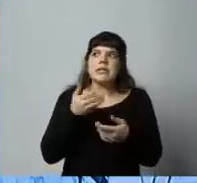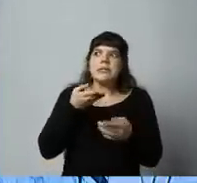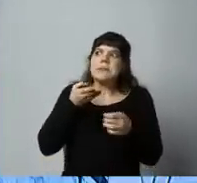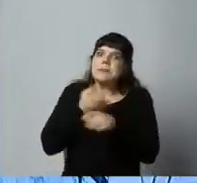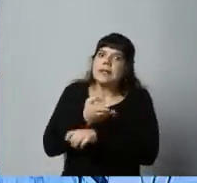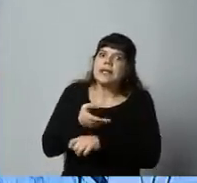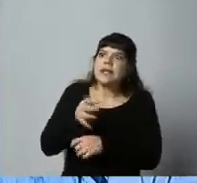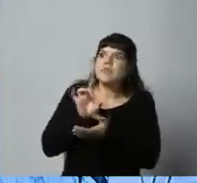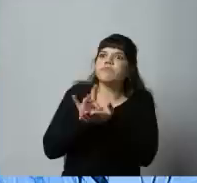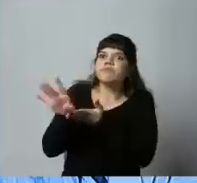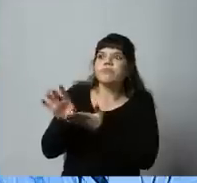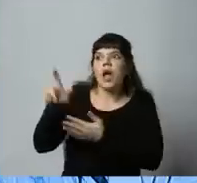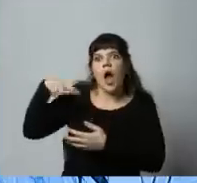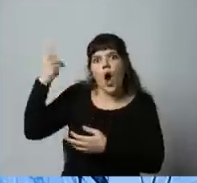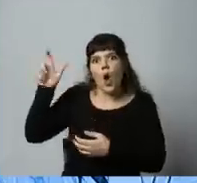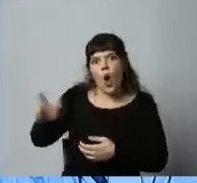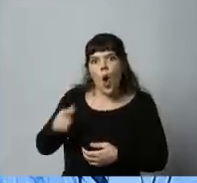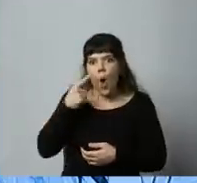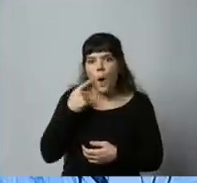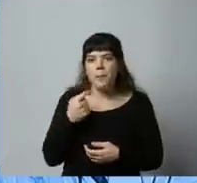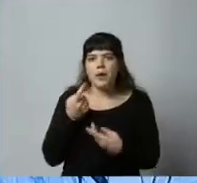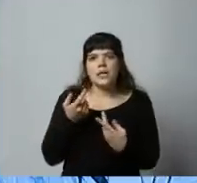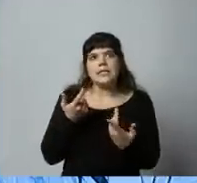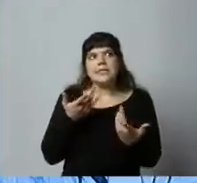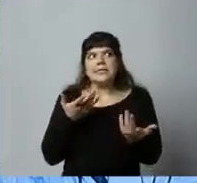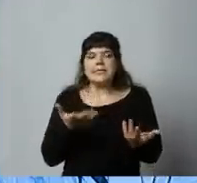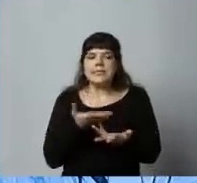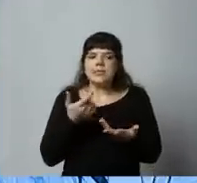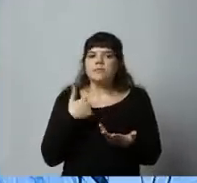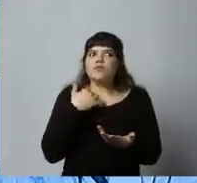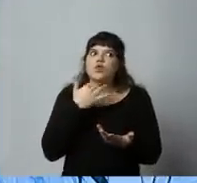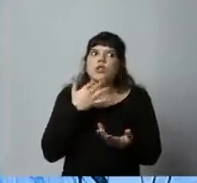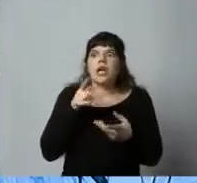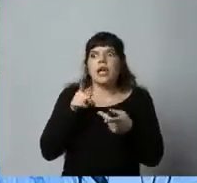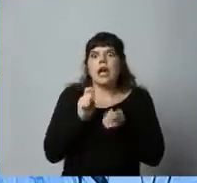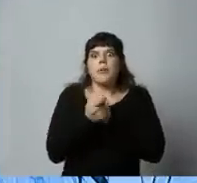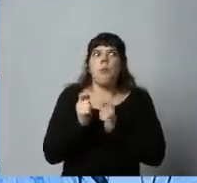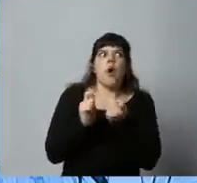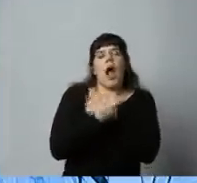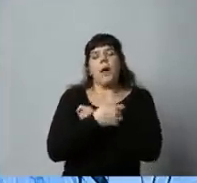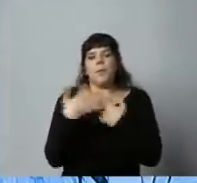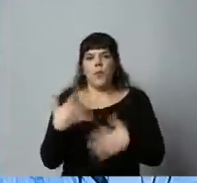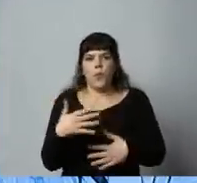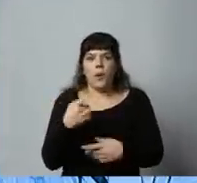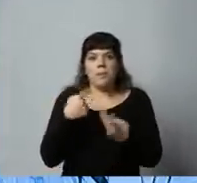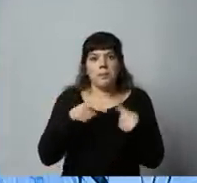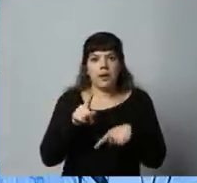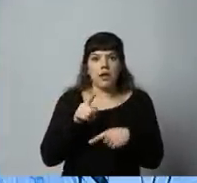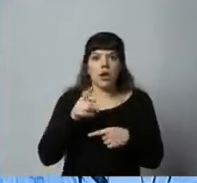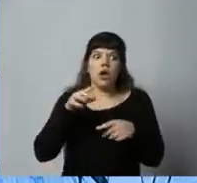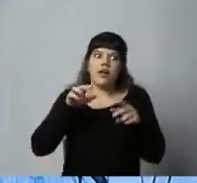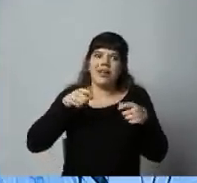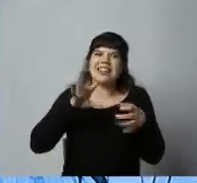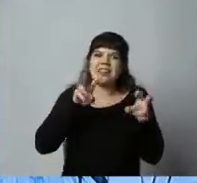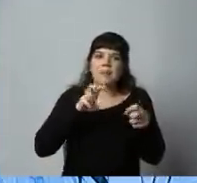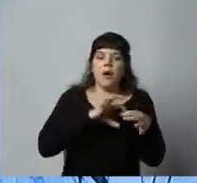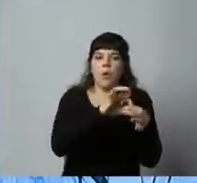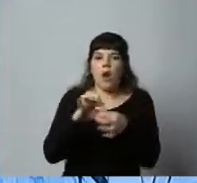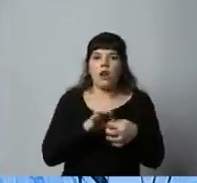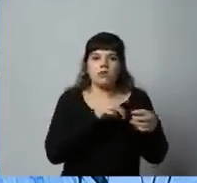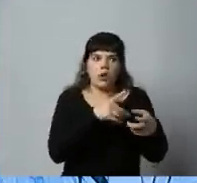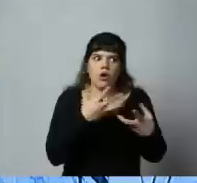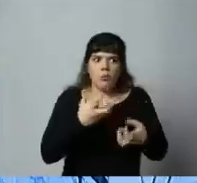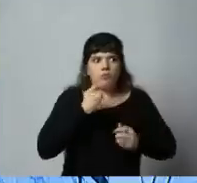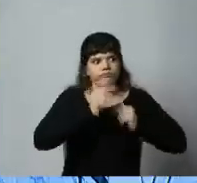marca un yo no diría que es el paso del rubicón no pero estamos hablando Ya que desde la coalición multicolor se hizo una movida